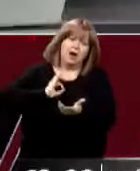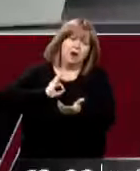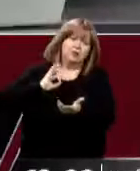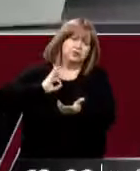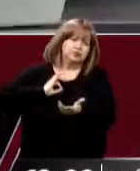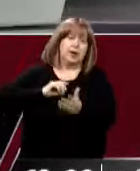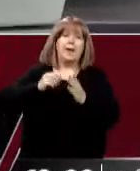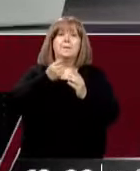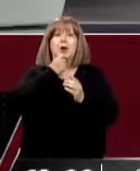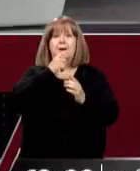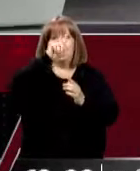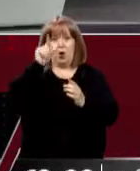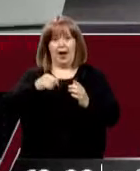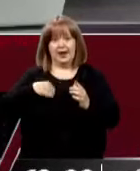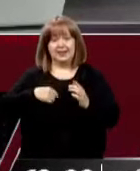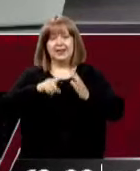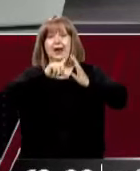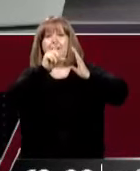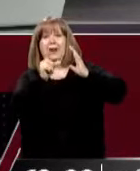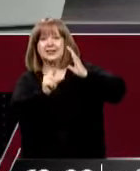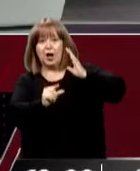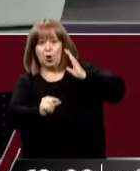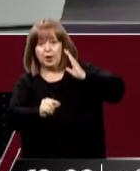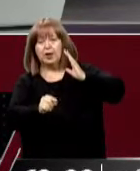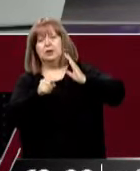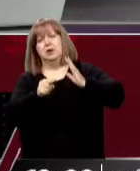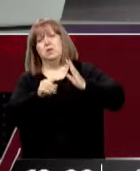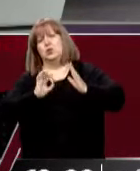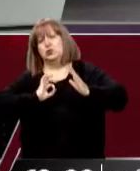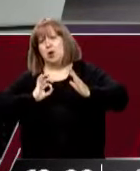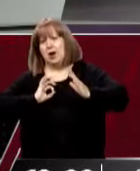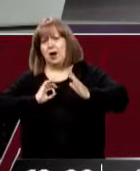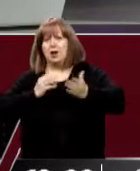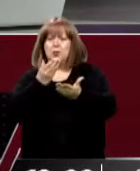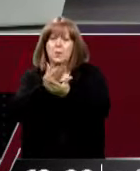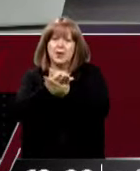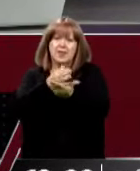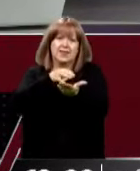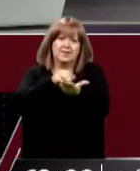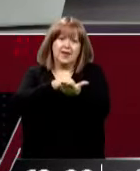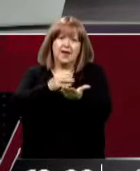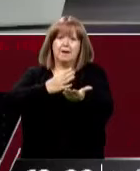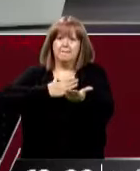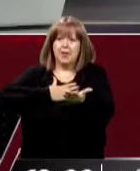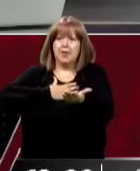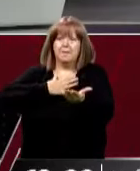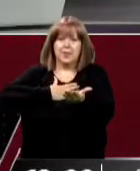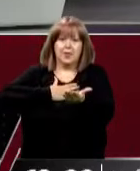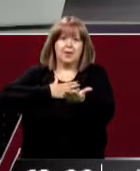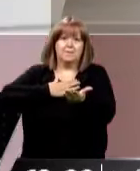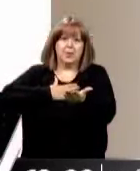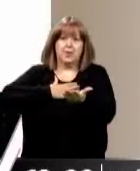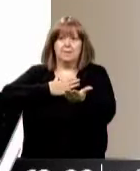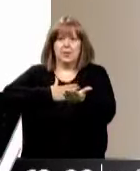en la Patagonia, por ejemplo, por parte de estas comunidades mapuches, y que también ha generado discusiones entre provincias, nación y las propias comunidades.